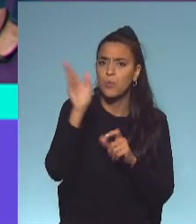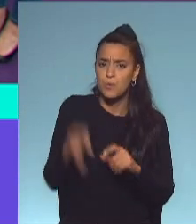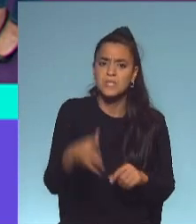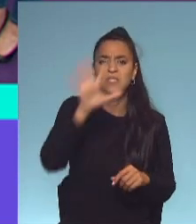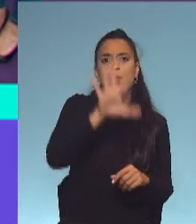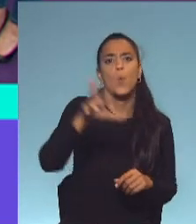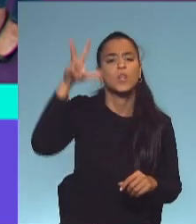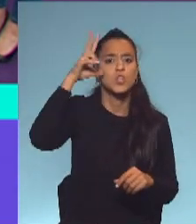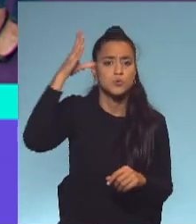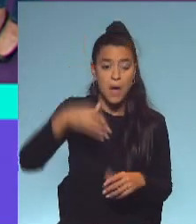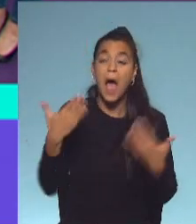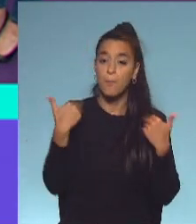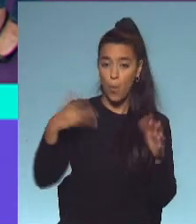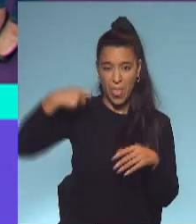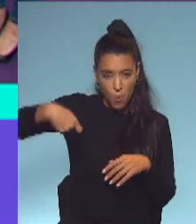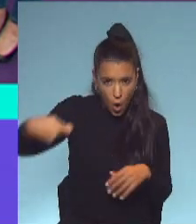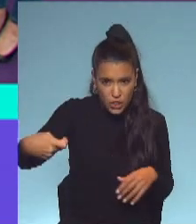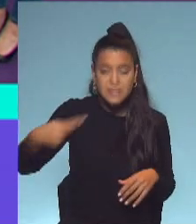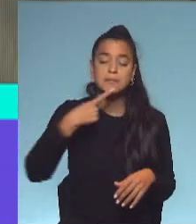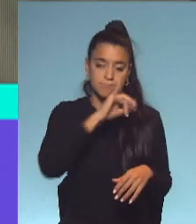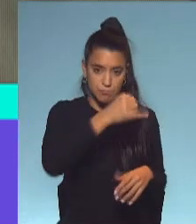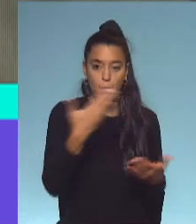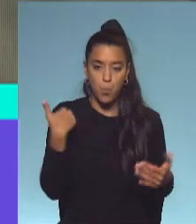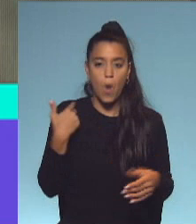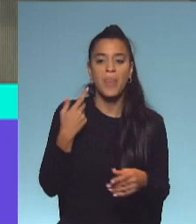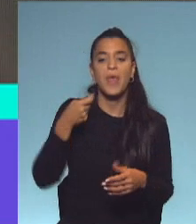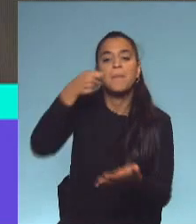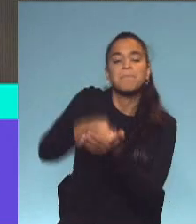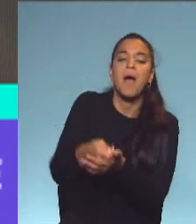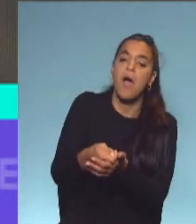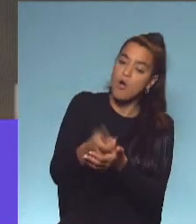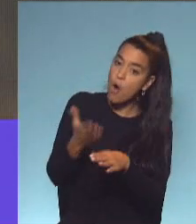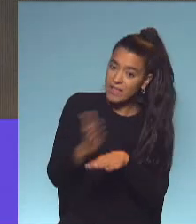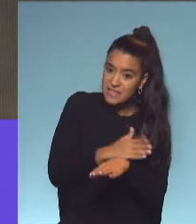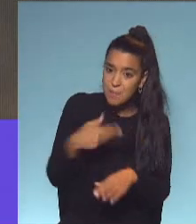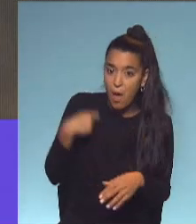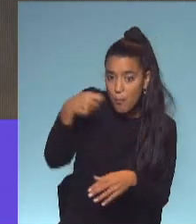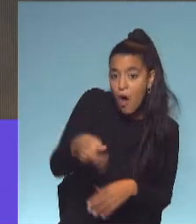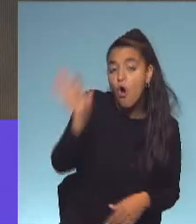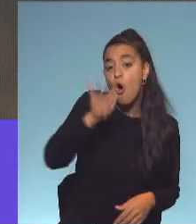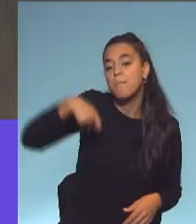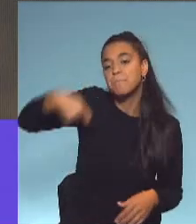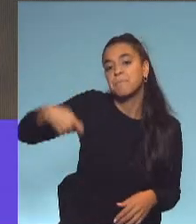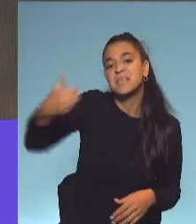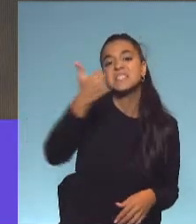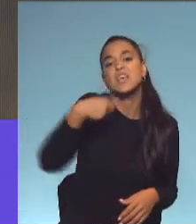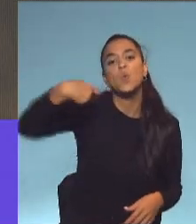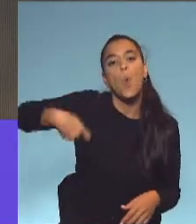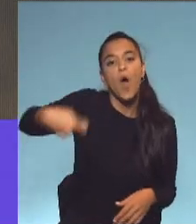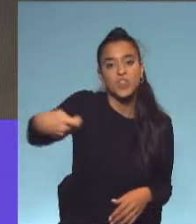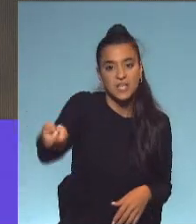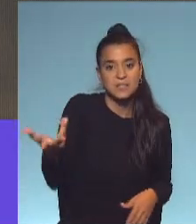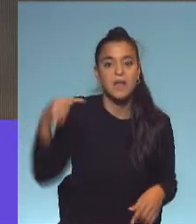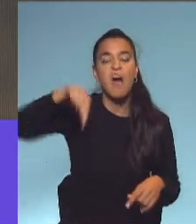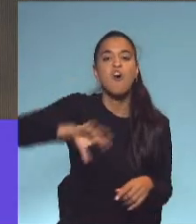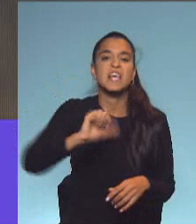el 58%. Ah, te daban la opción de cuotas. Así es, podías hacer un pago anticipado y después pagabas en 6 cuotas. Es el